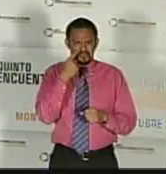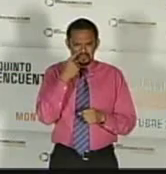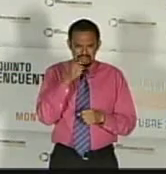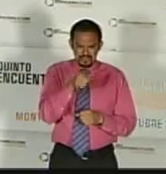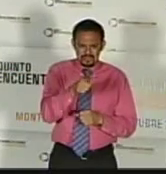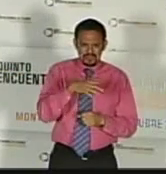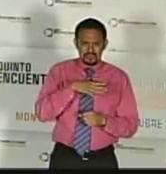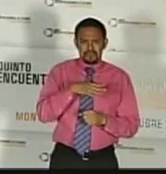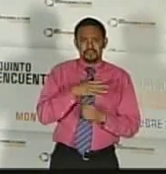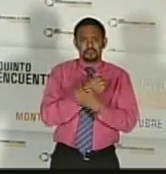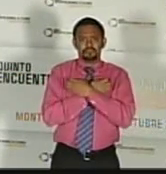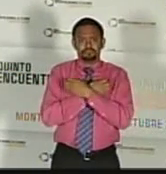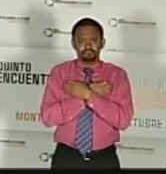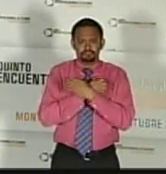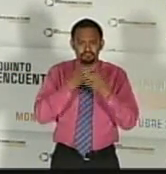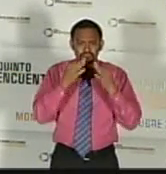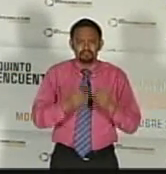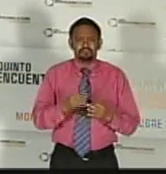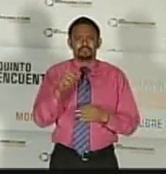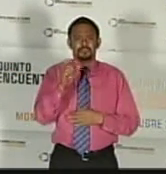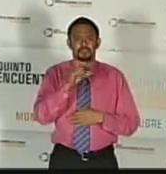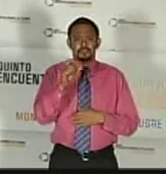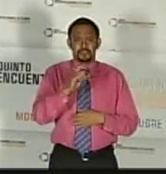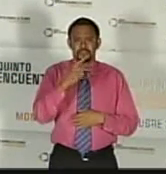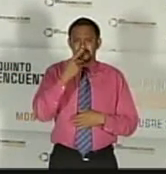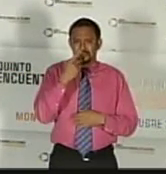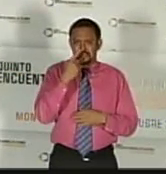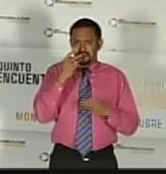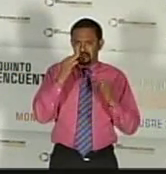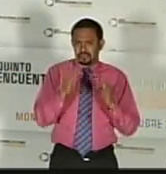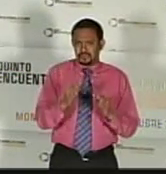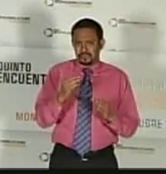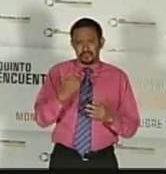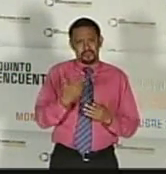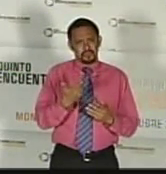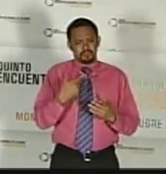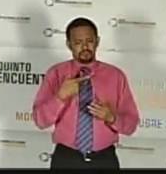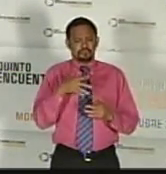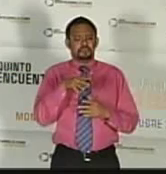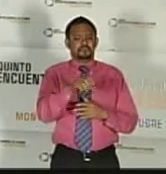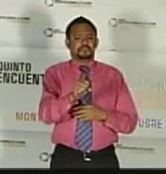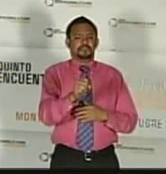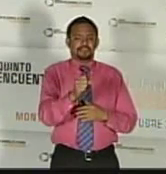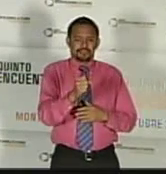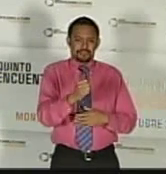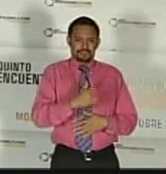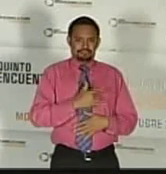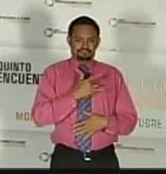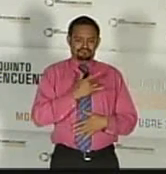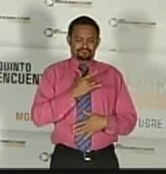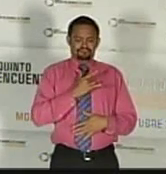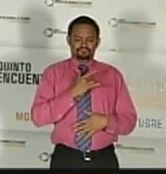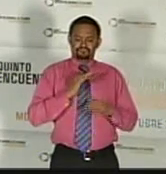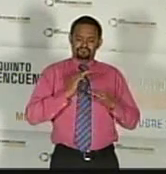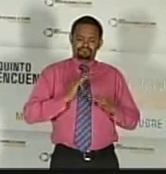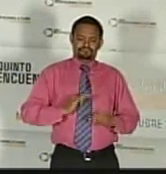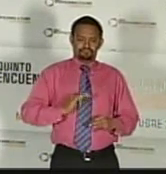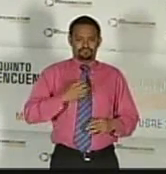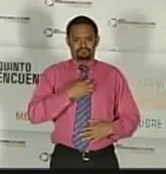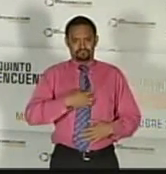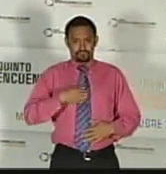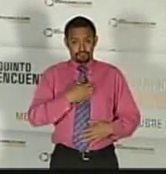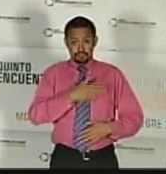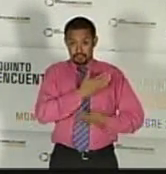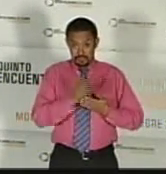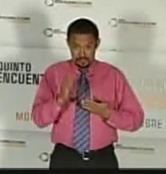una vocación y cuando hablan de su vocación están recibiendo su recompensa en ese mismísimo acto. Y además es de